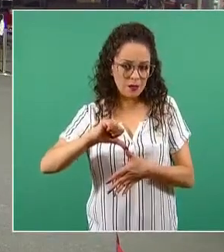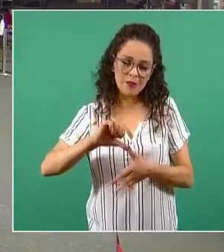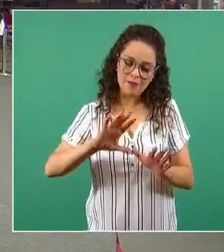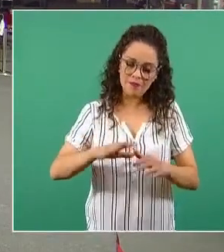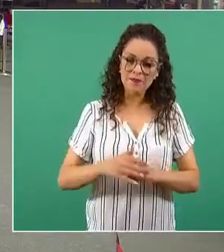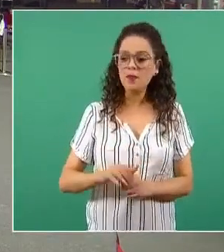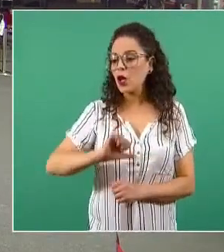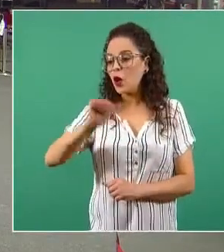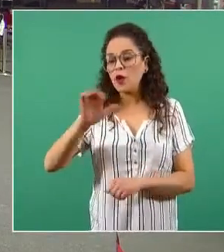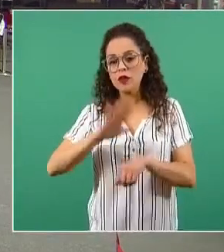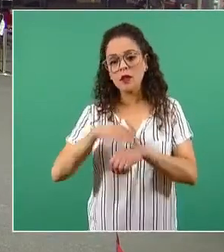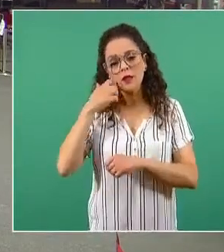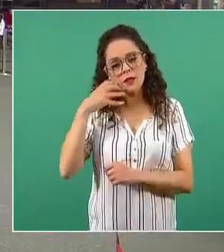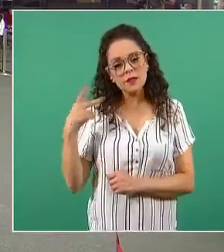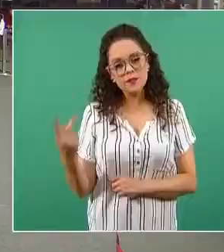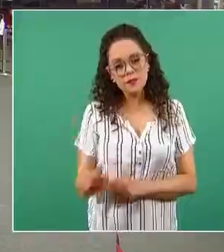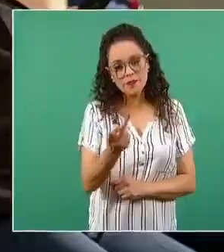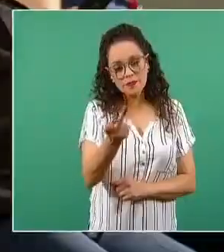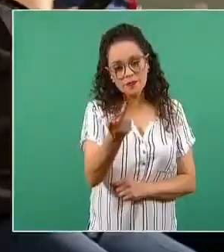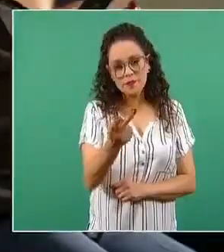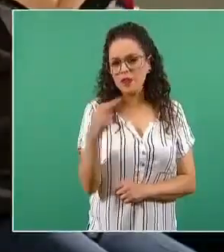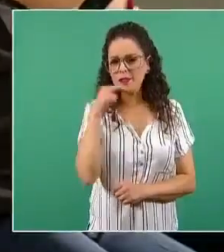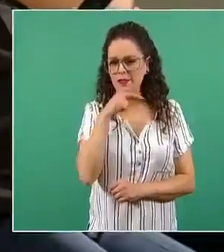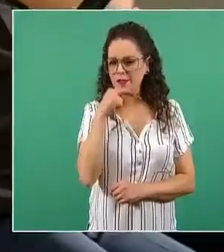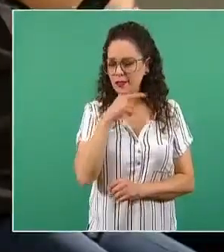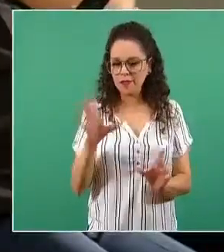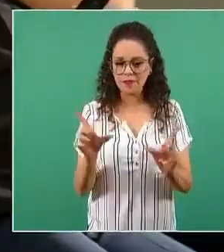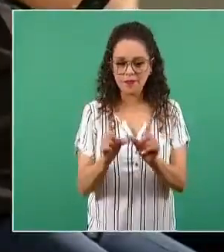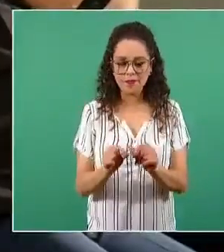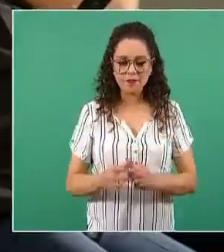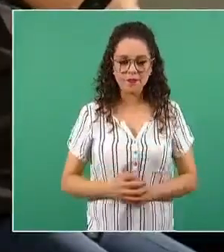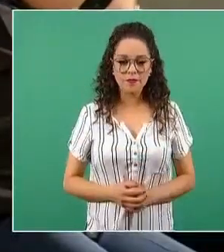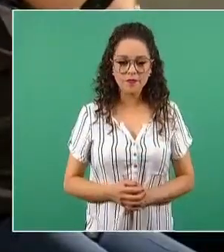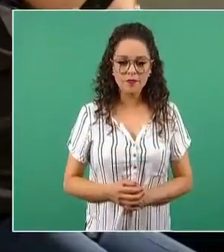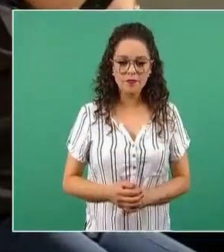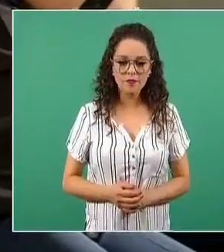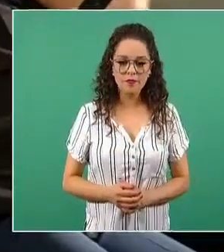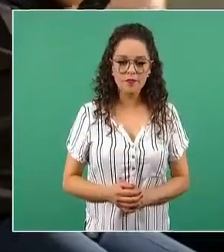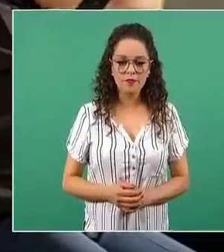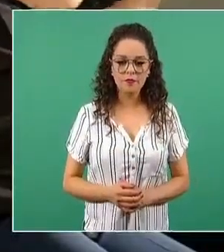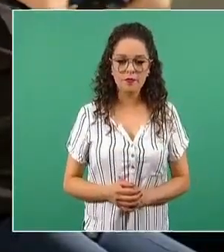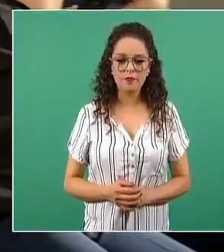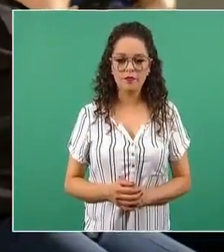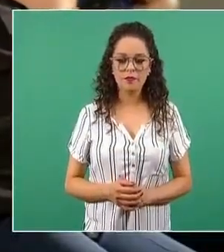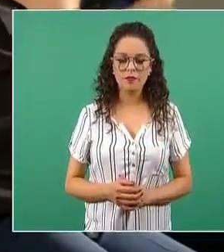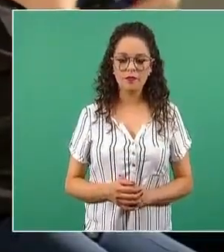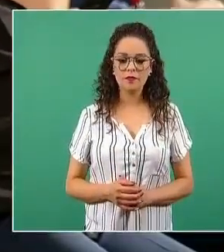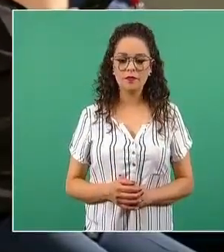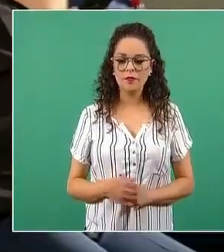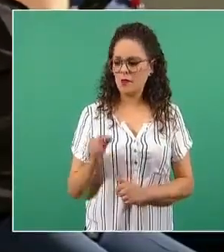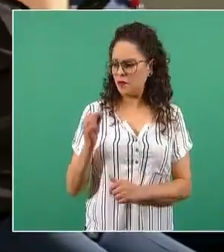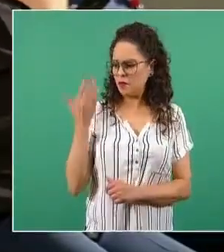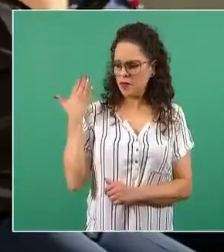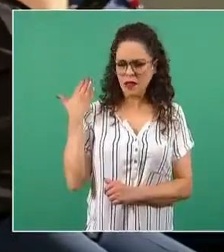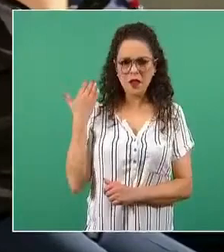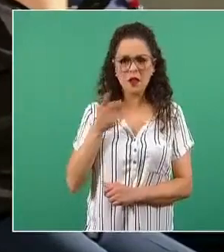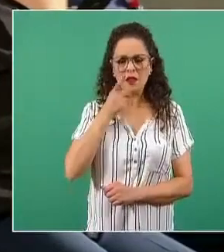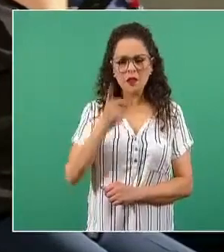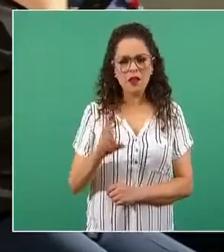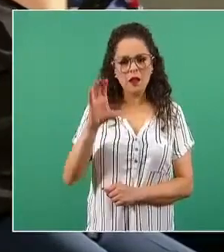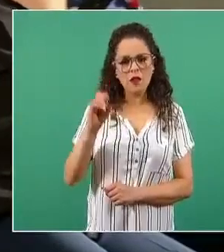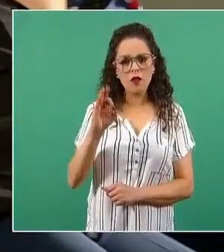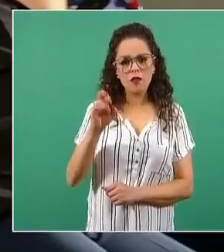pregunta, doctor, rápida. No hace mucho se comentó que COFEPRIS tenía un